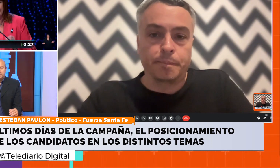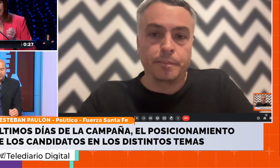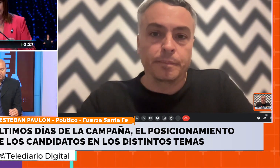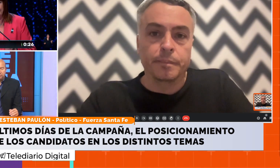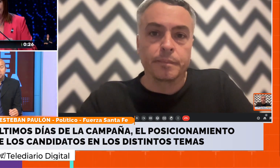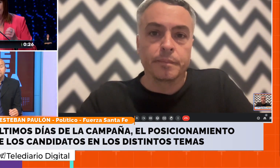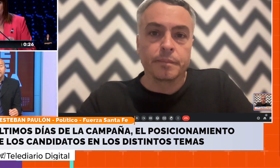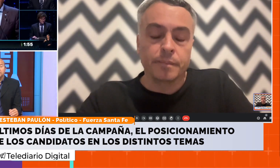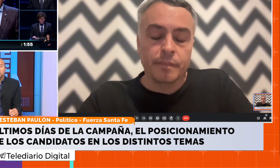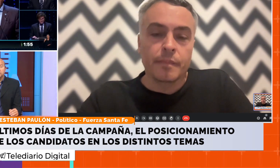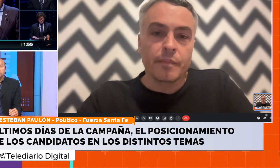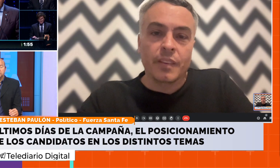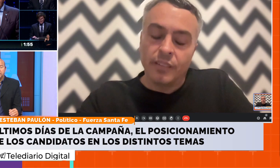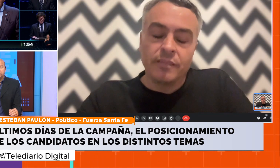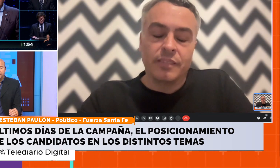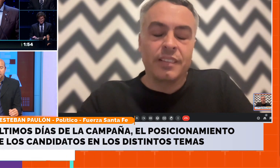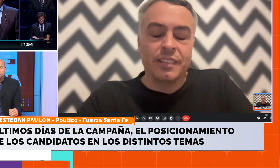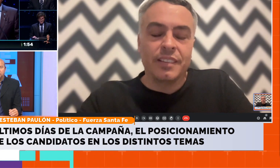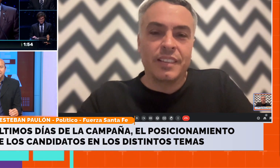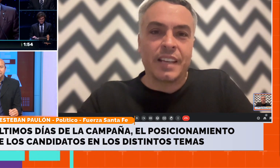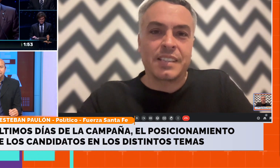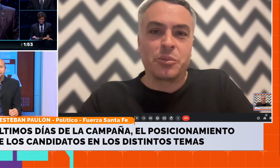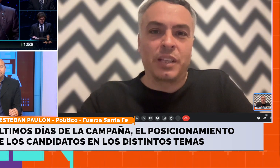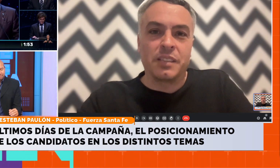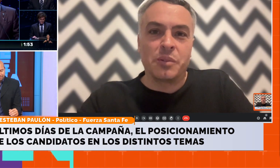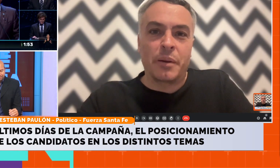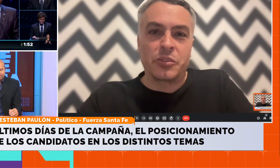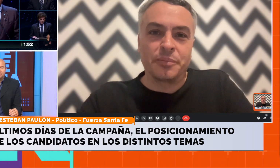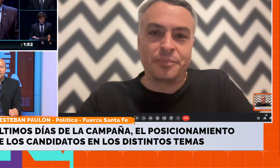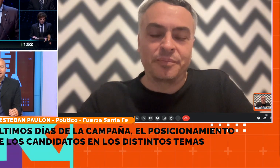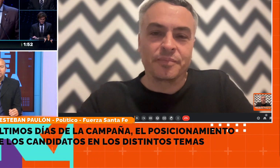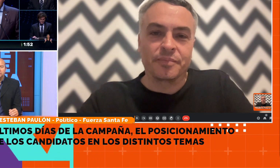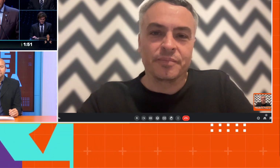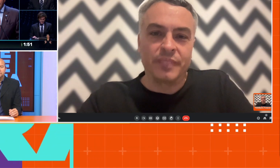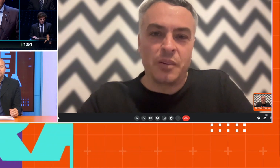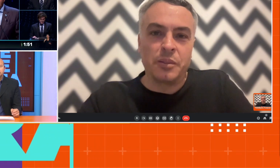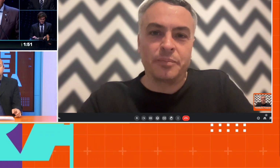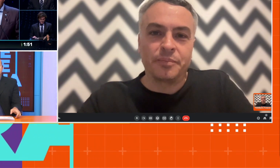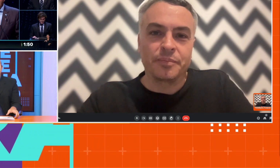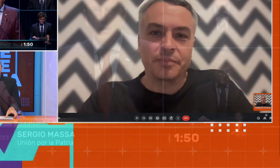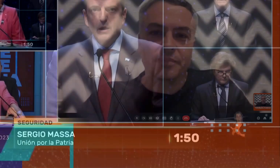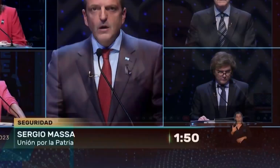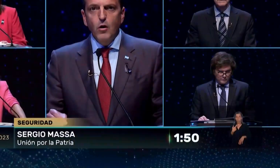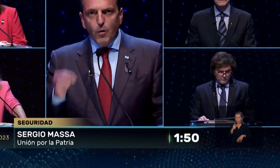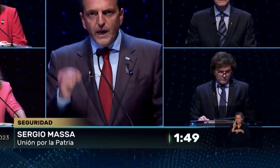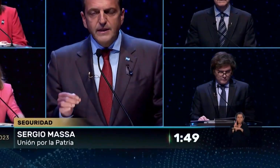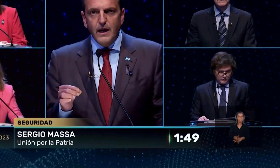empujar. Esteban, muchísimas gracias por el contacto con Telediario Federal. Un placer. Gracias a ustedes. Un abrazo. Hasta luego. Hasta luego.